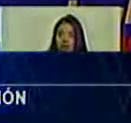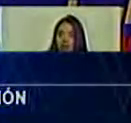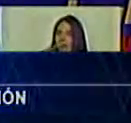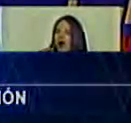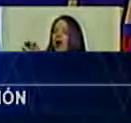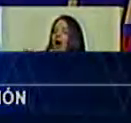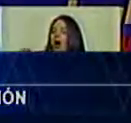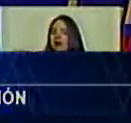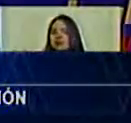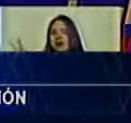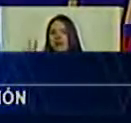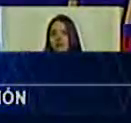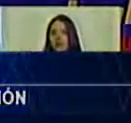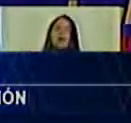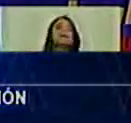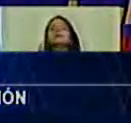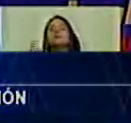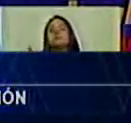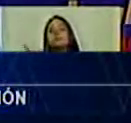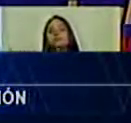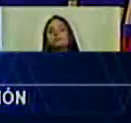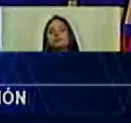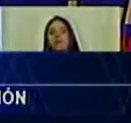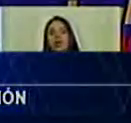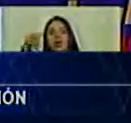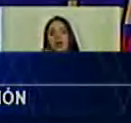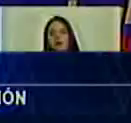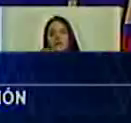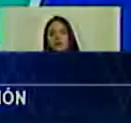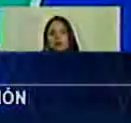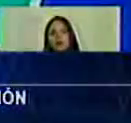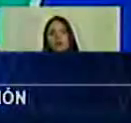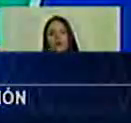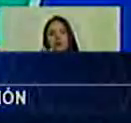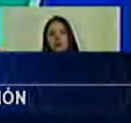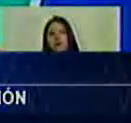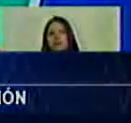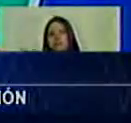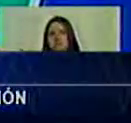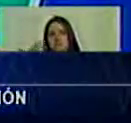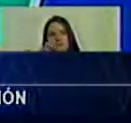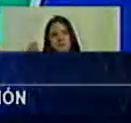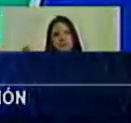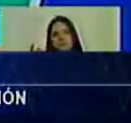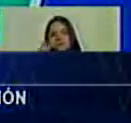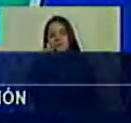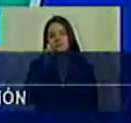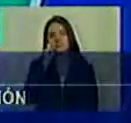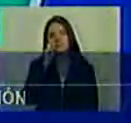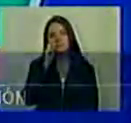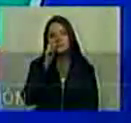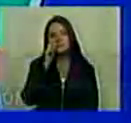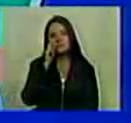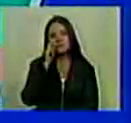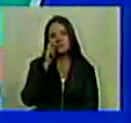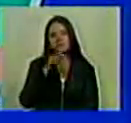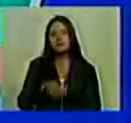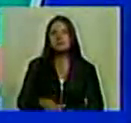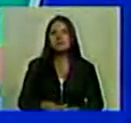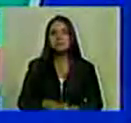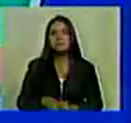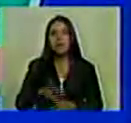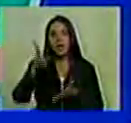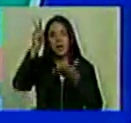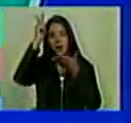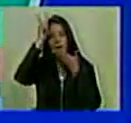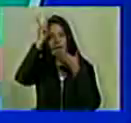Esta lámina ya la mostramos con motivo de las elecciones de gobernadores. El señor Perrito Faldero de Perú,